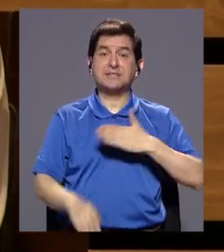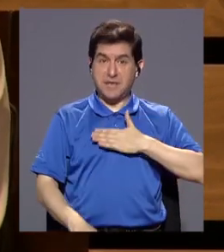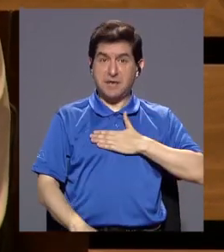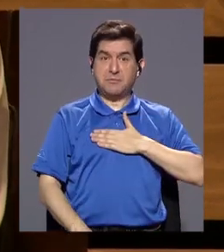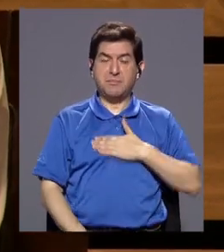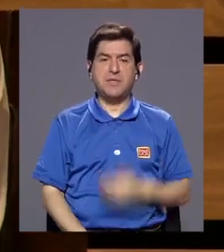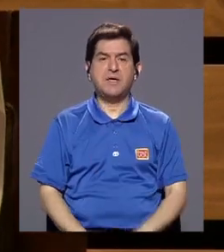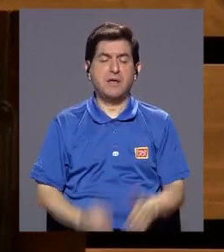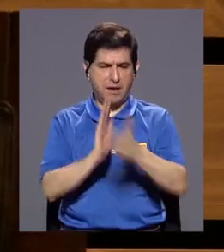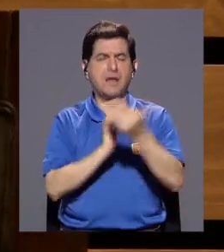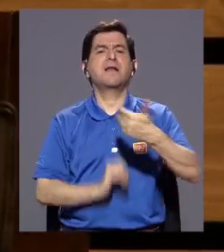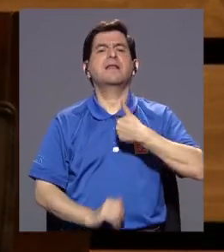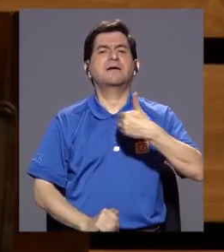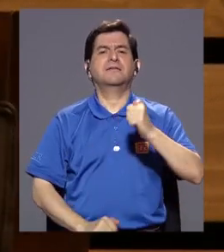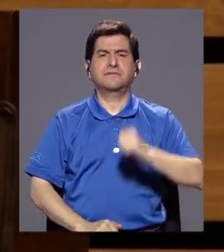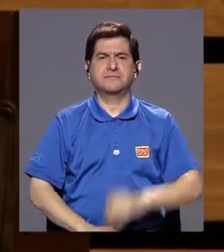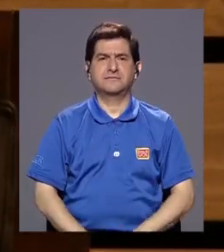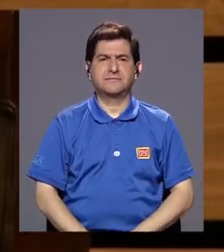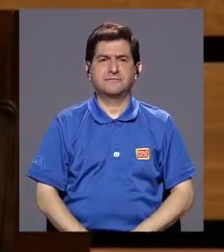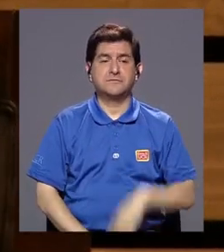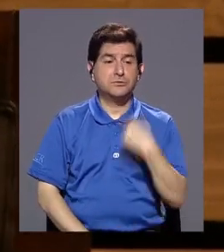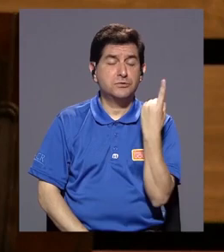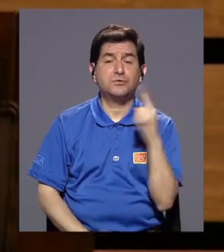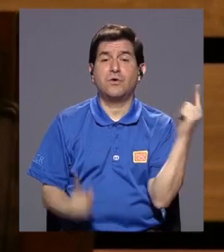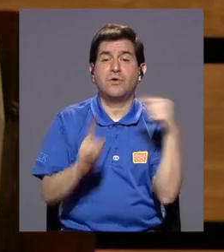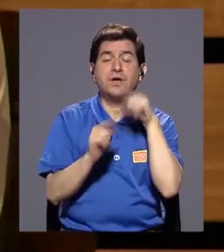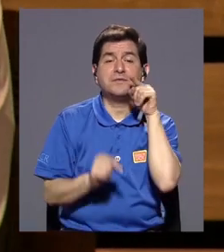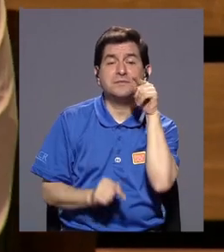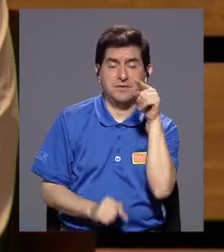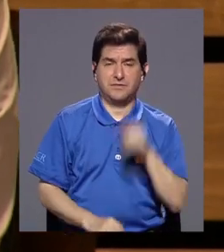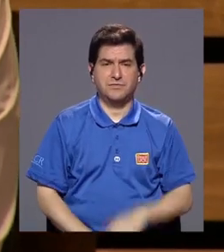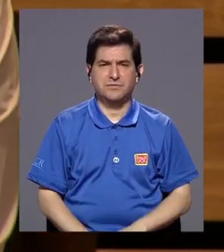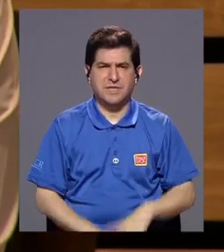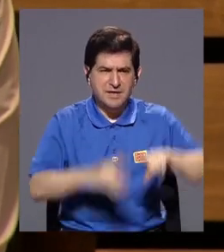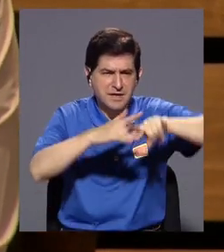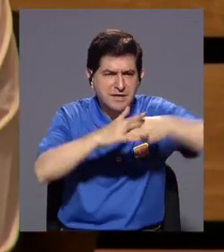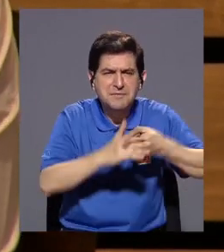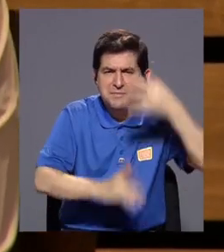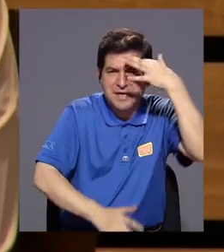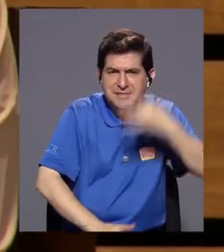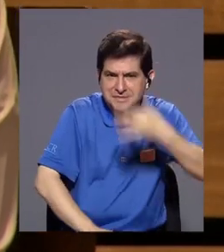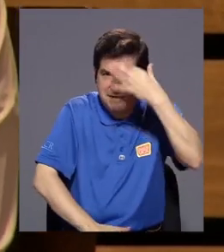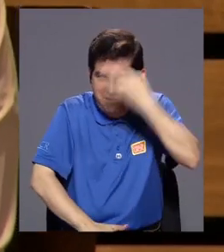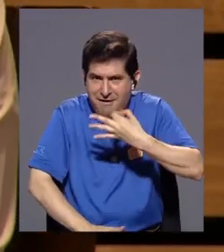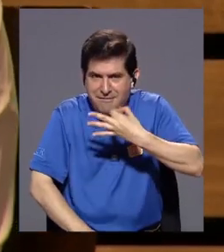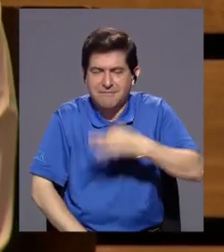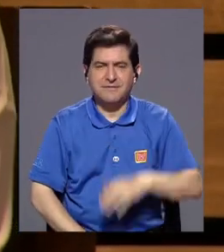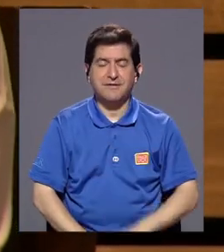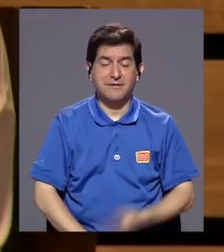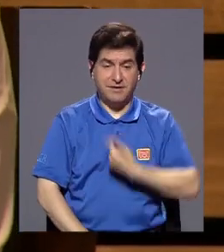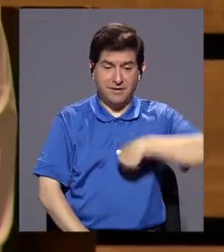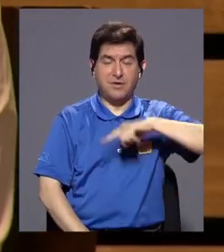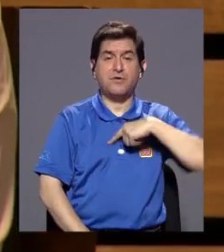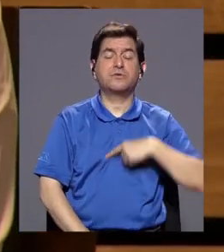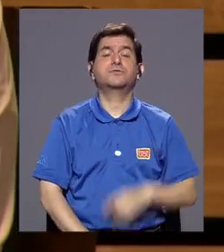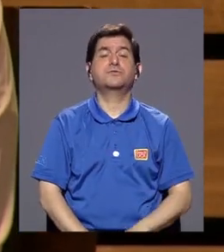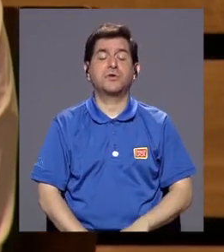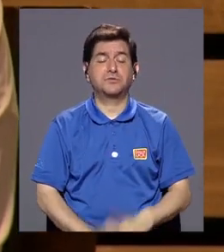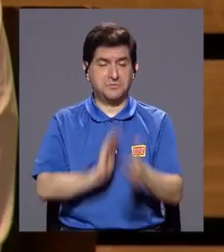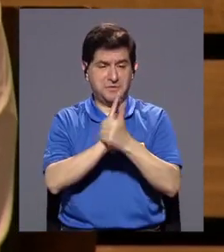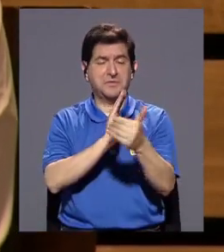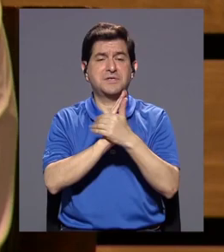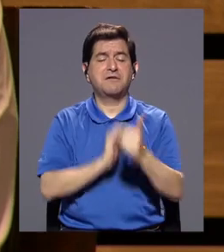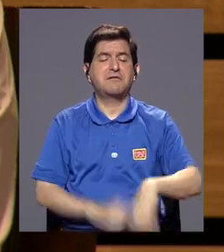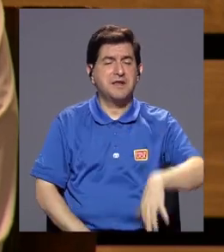capacidad. Porque solo hasta que ustedes comiencen a creer, nosotros seremos capaces de encontrar esa